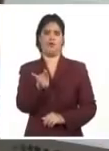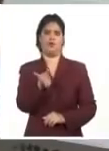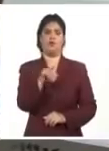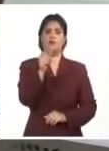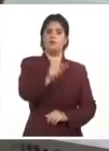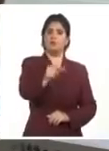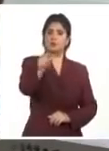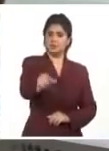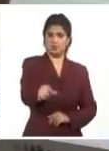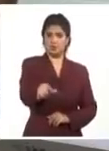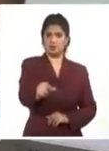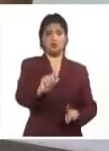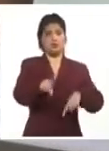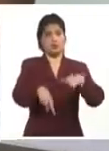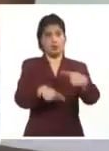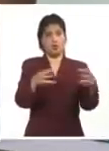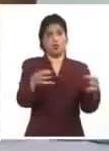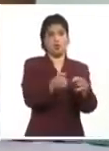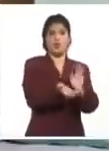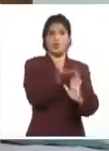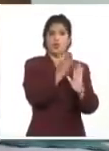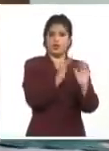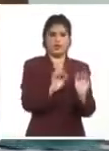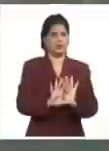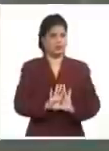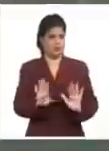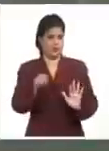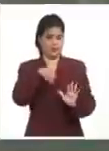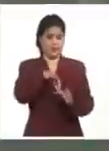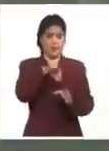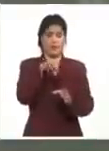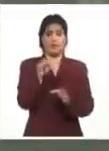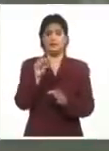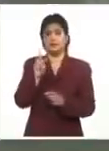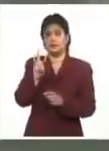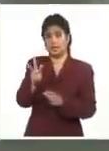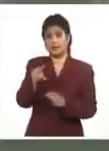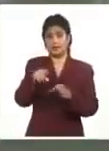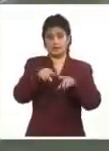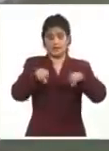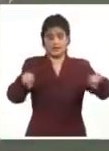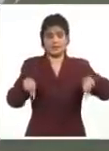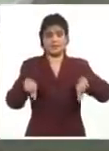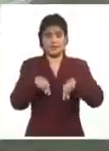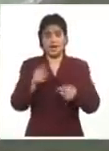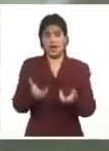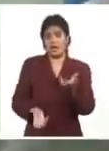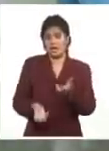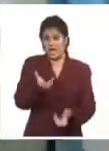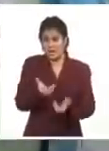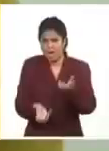esta, ha sido dado de alta, pero de estos 9 pacientes, 3 de ellos se encuentran en la sala de quemado con lesiones leves